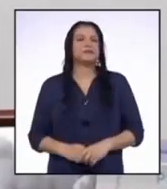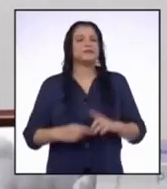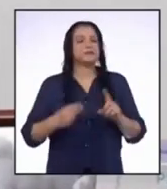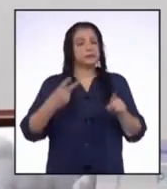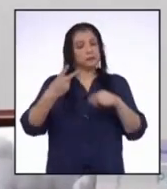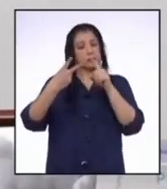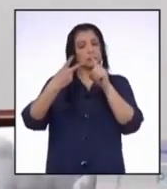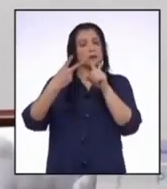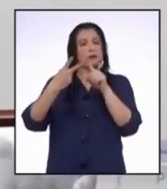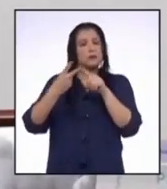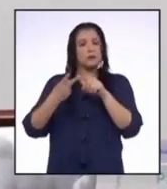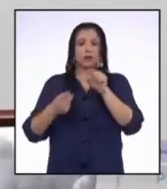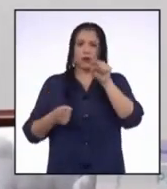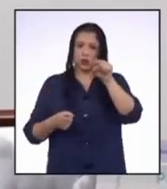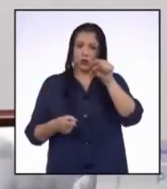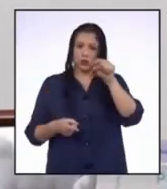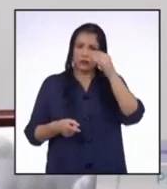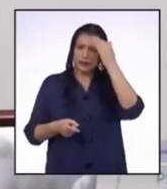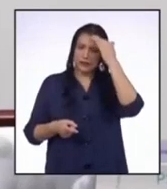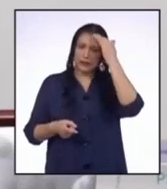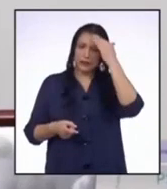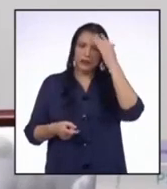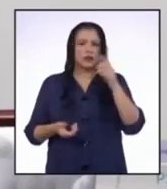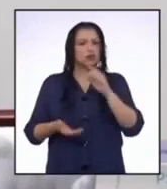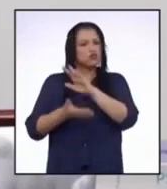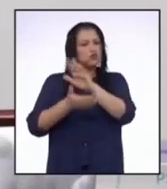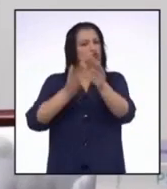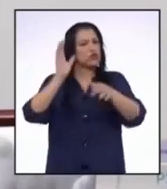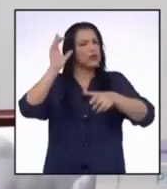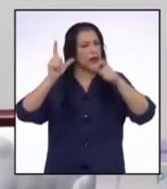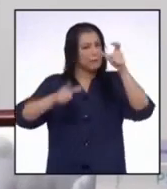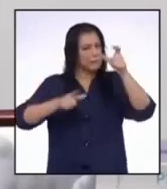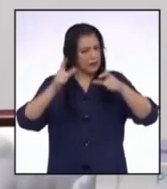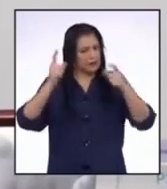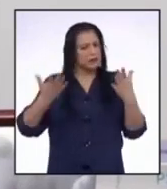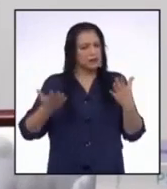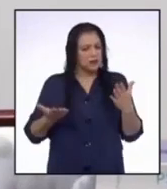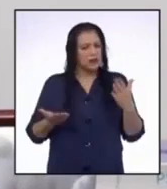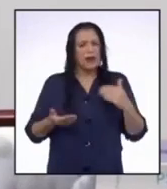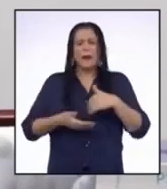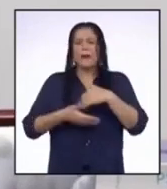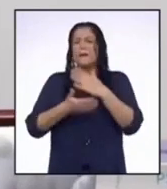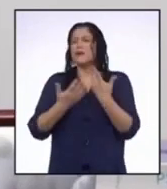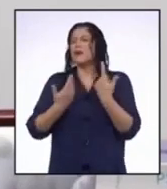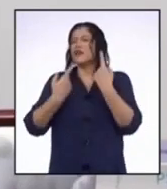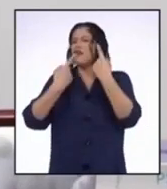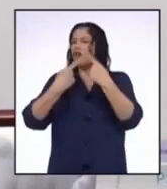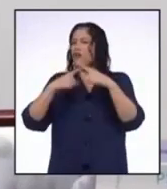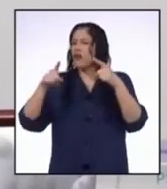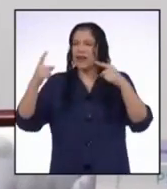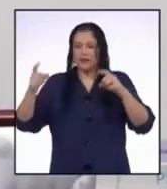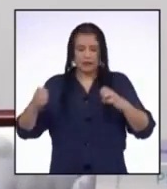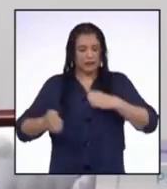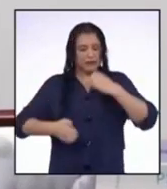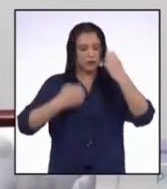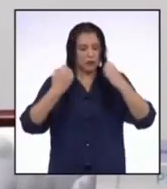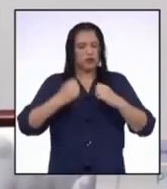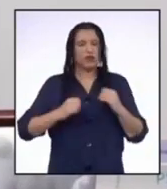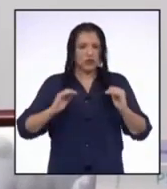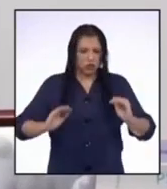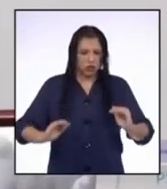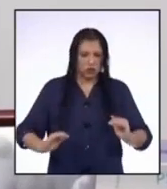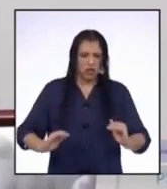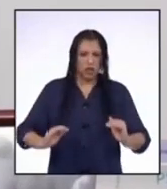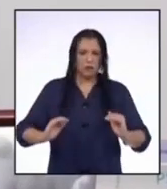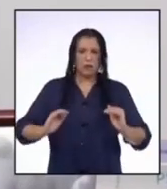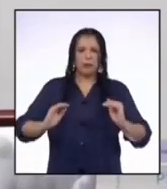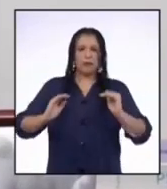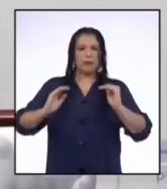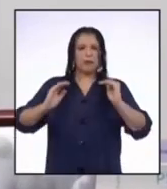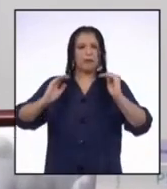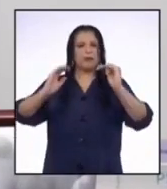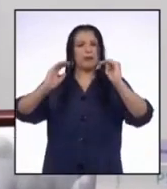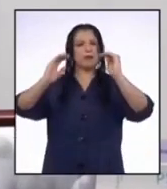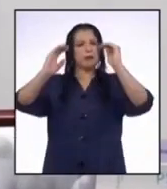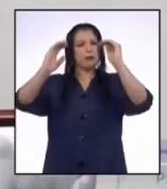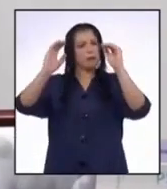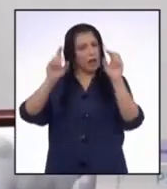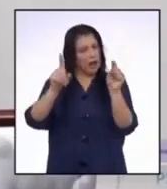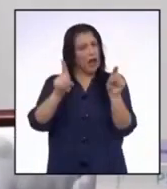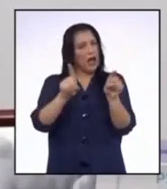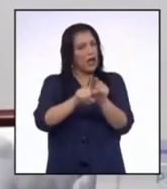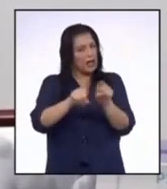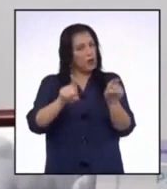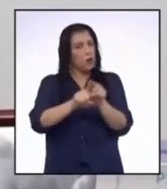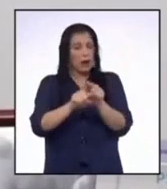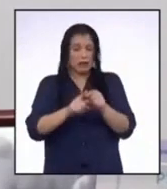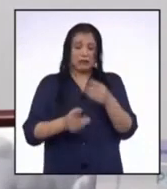es importante que sepas que los seres humanos atravesamos por diferentes emociones a lo largo de nuestra vida. Las mismas que